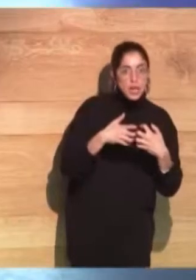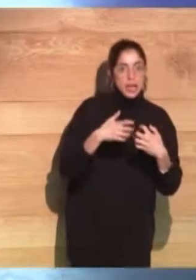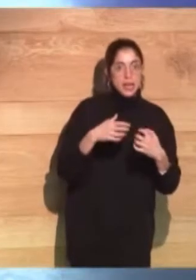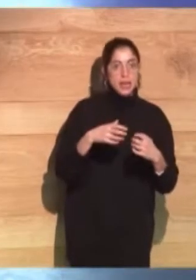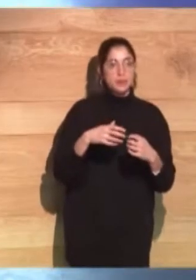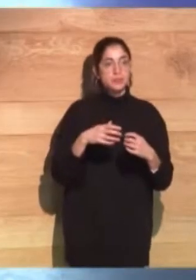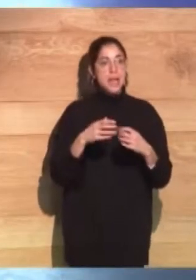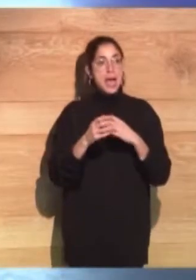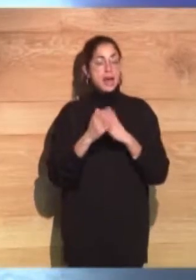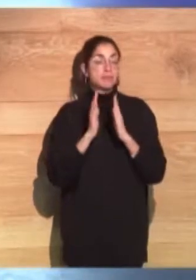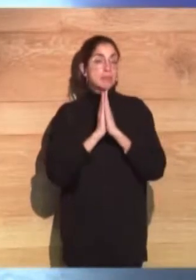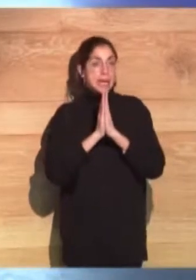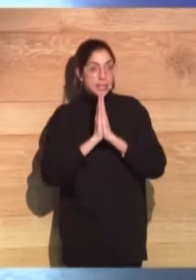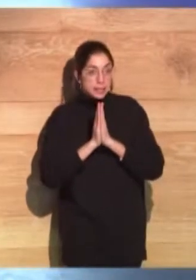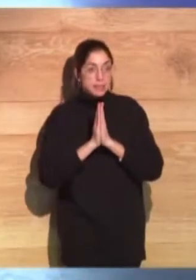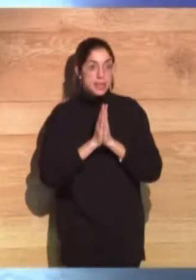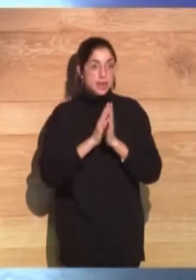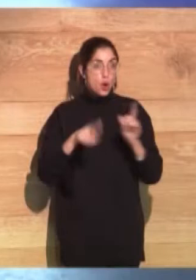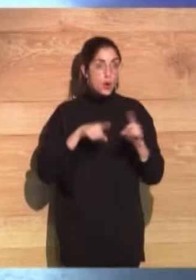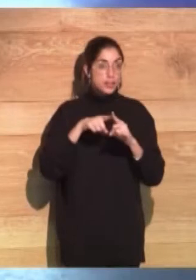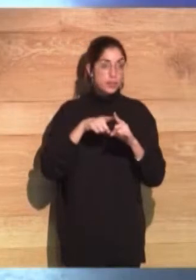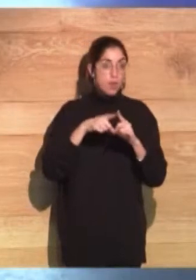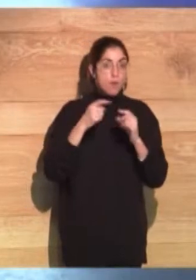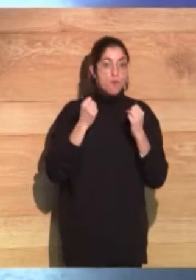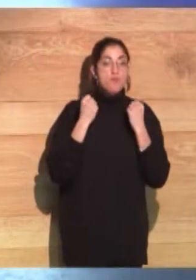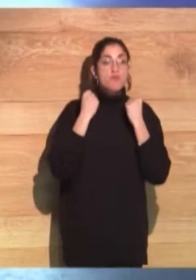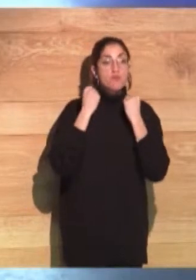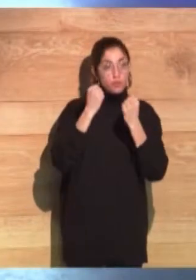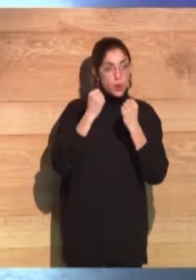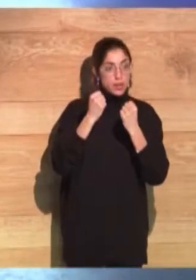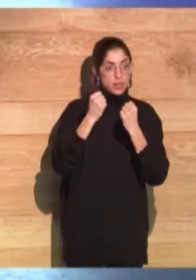diera fuerzas para este combate, pero tenían también que afrontar